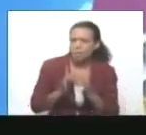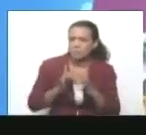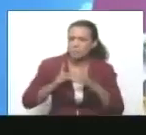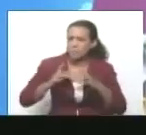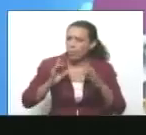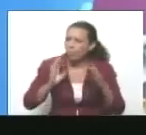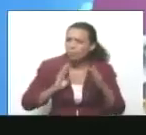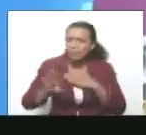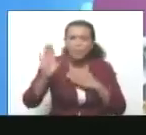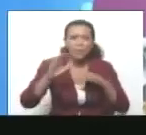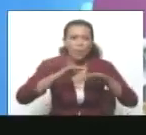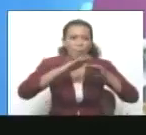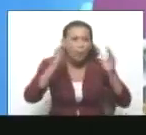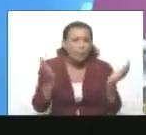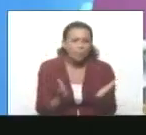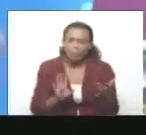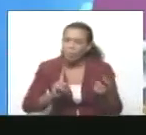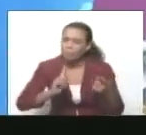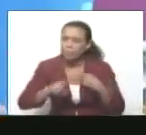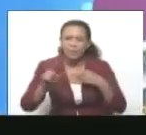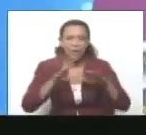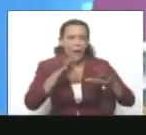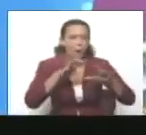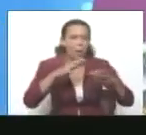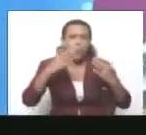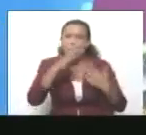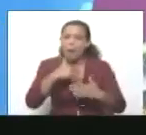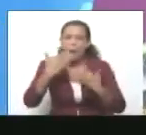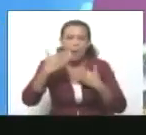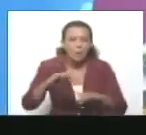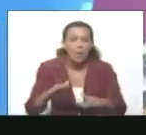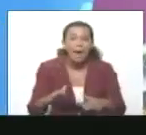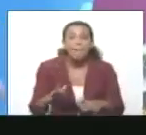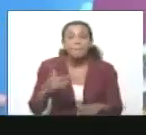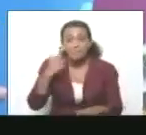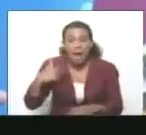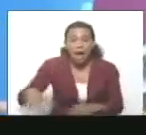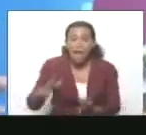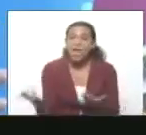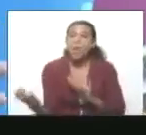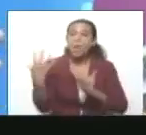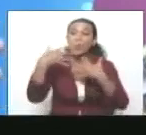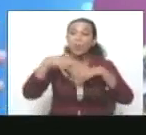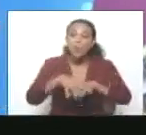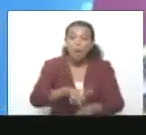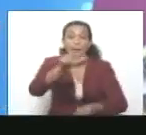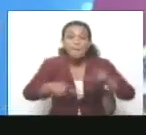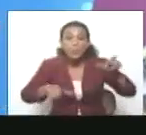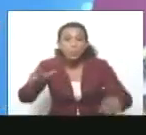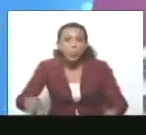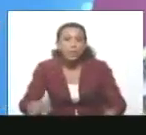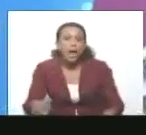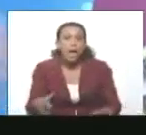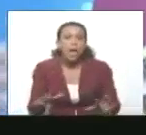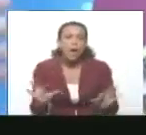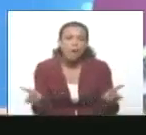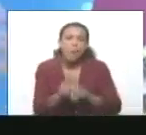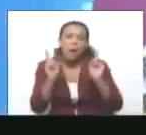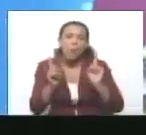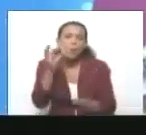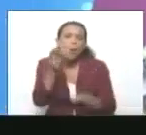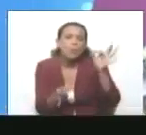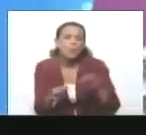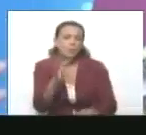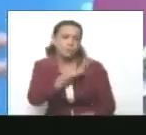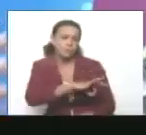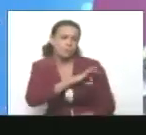énfasis de que este es un proyecto para la transformación y para la justicia social es muy importante y no se debe olvidar nunca. Y se hace a través de